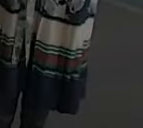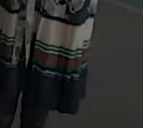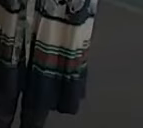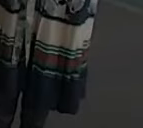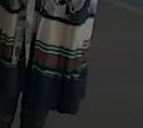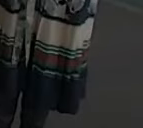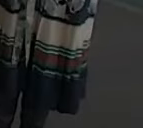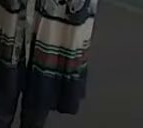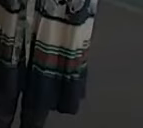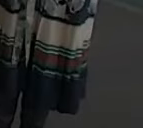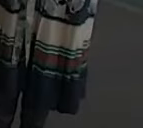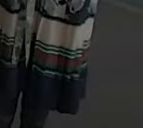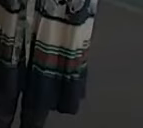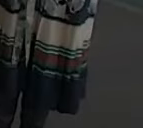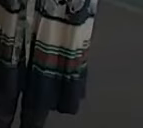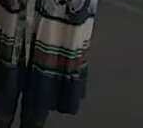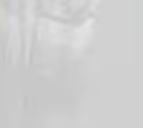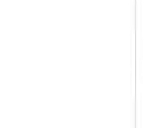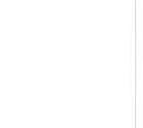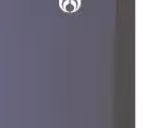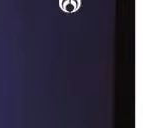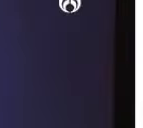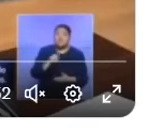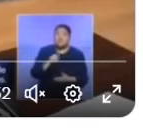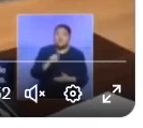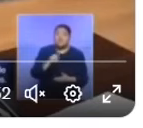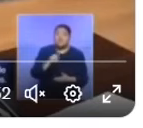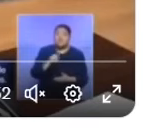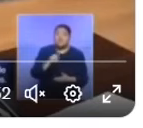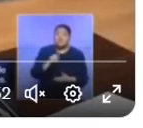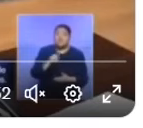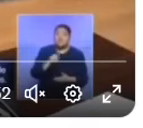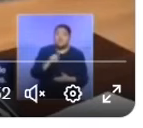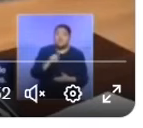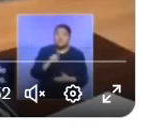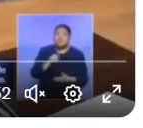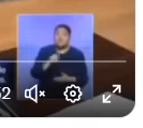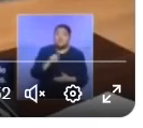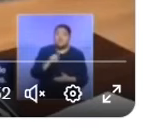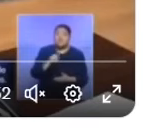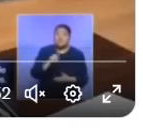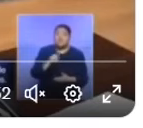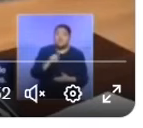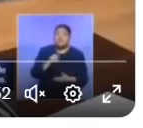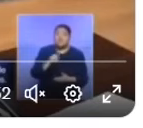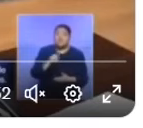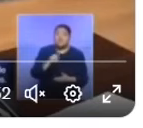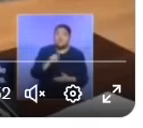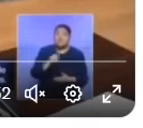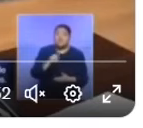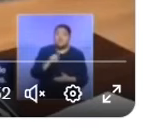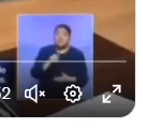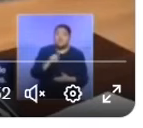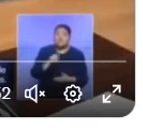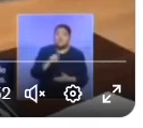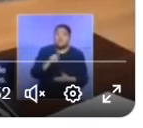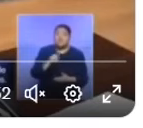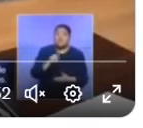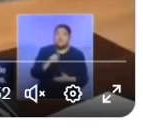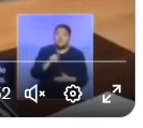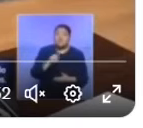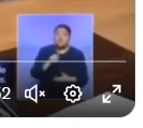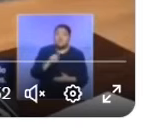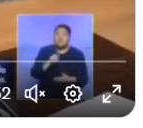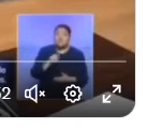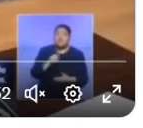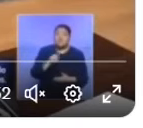con su cara muy triste porque a continuación lo que les voy a mostrar pues es el tribunal electoral diciendo